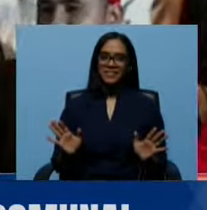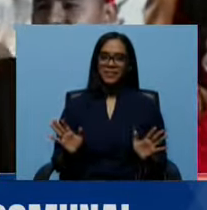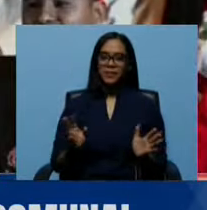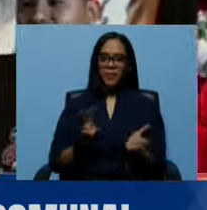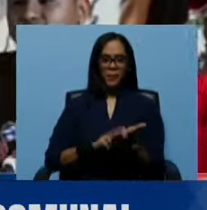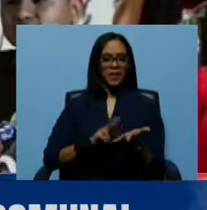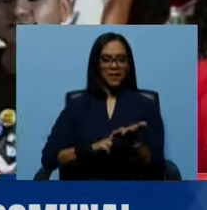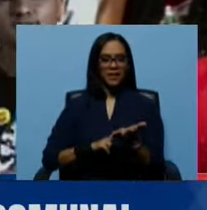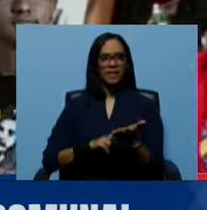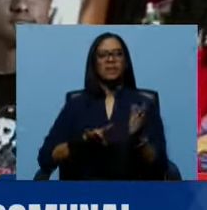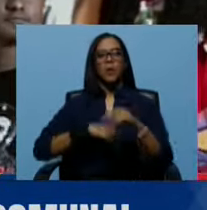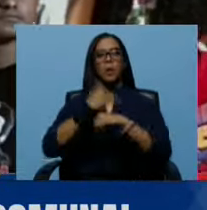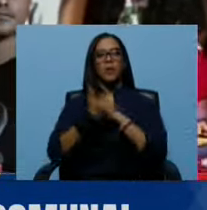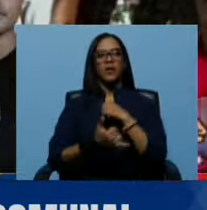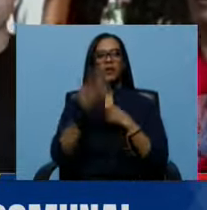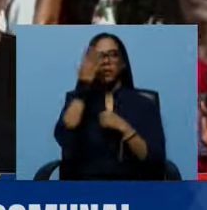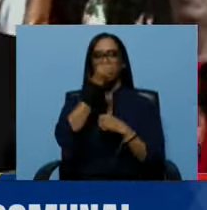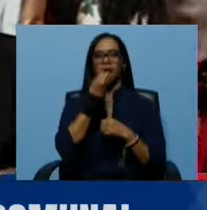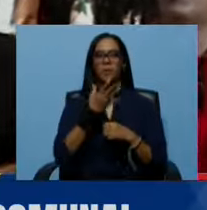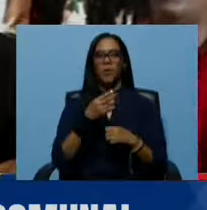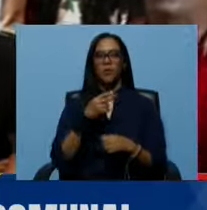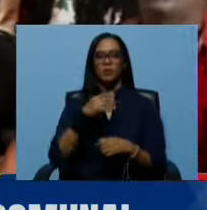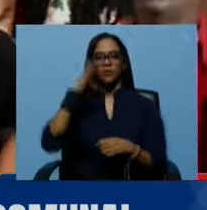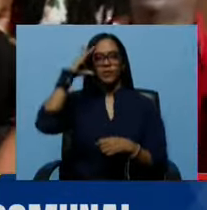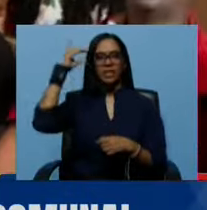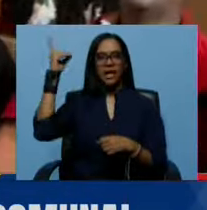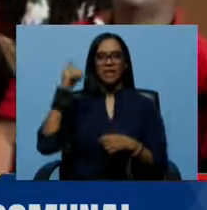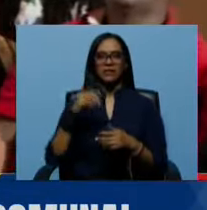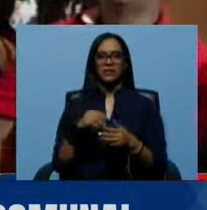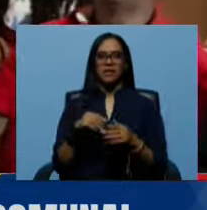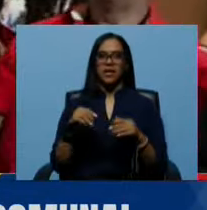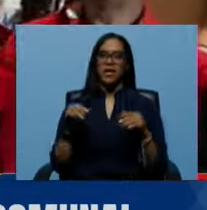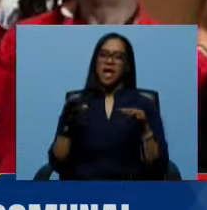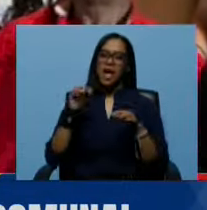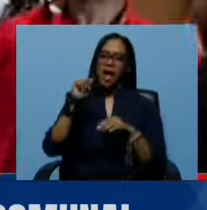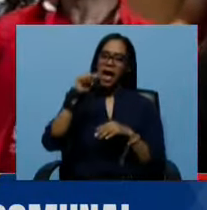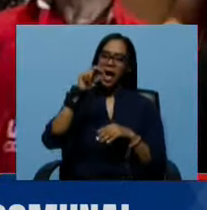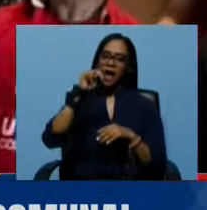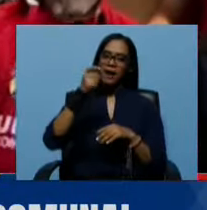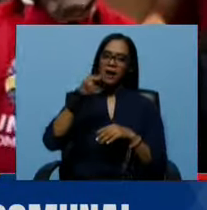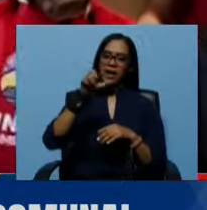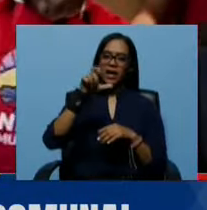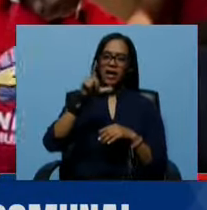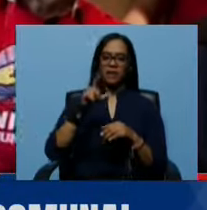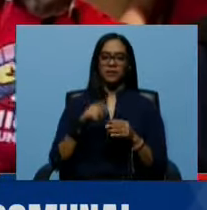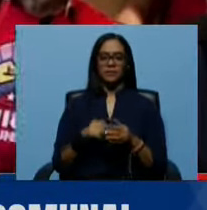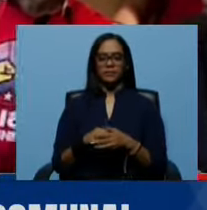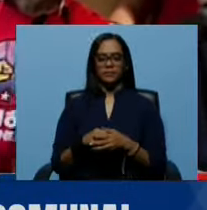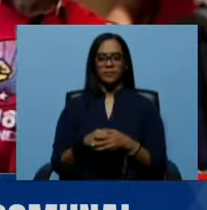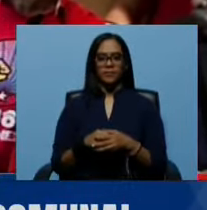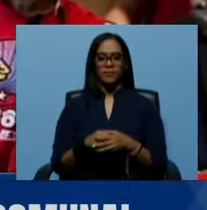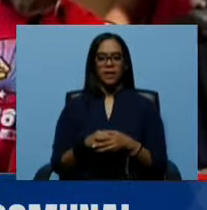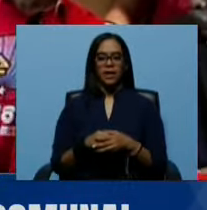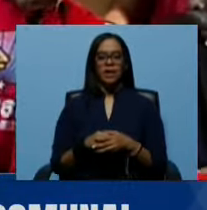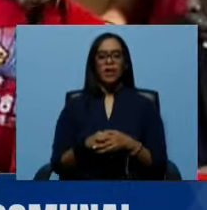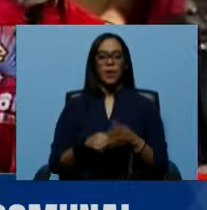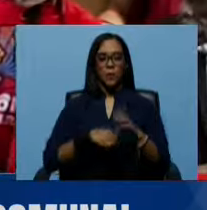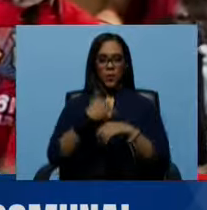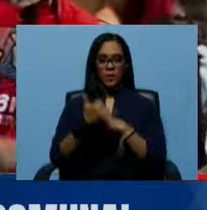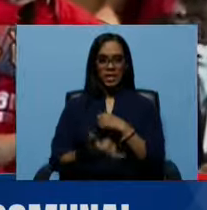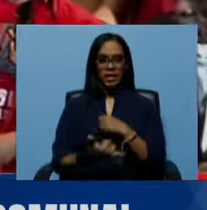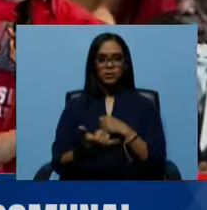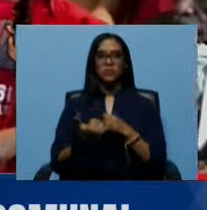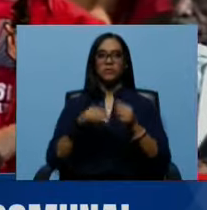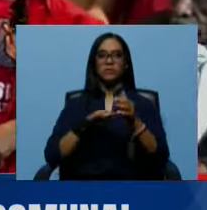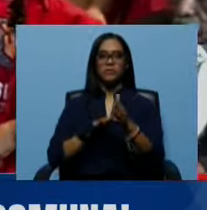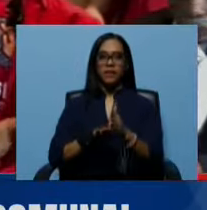Eso es un proyecto muy hermoso, Delcy, Ángel, Menry. Es el proyecto para echar a